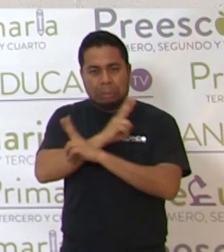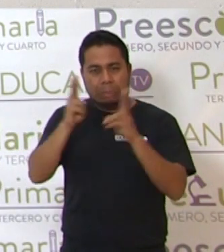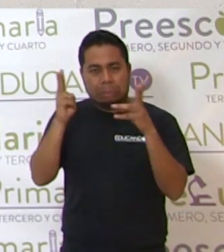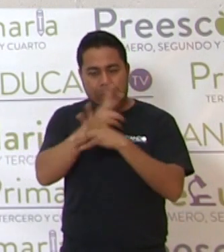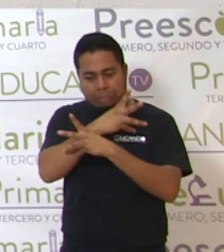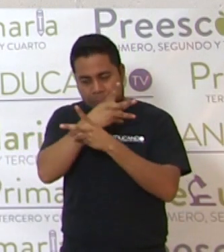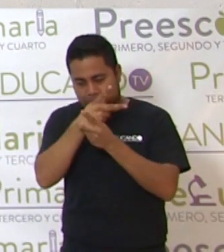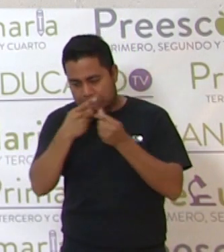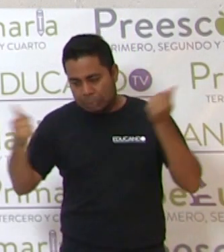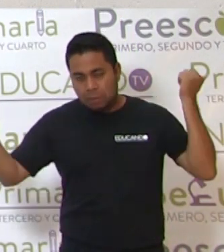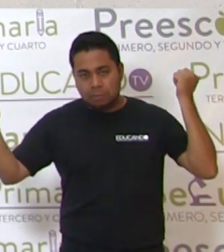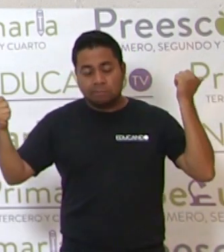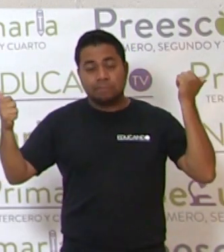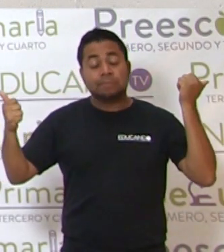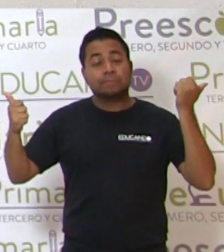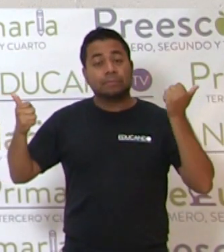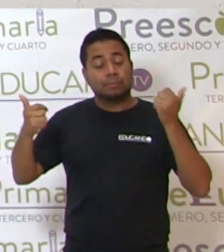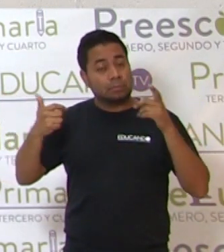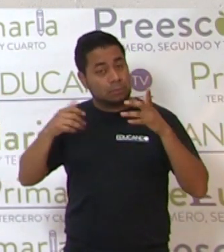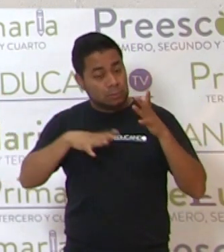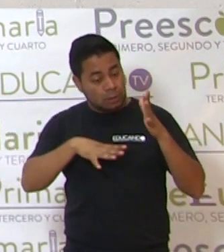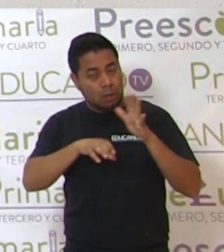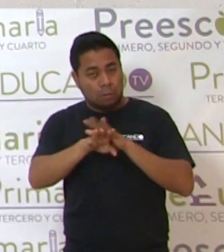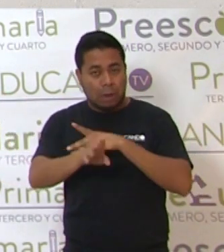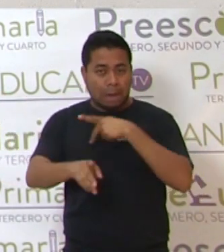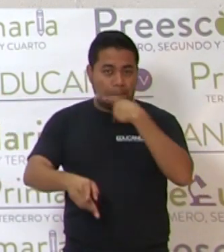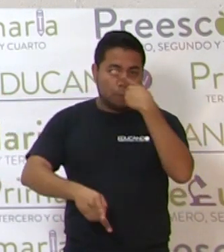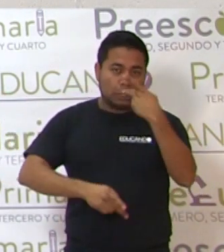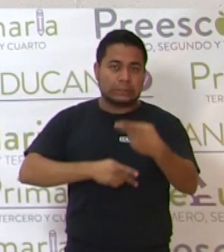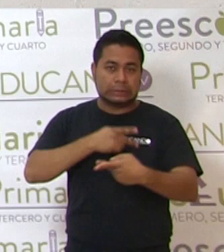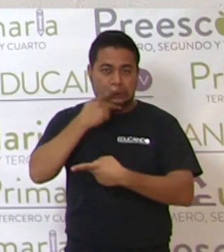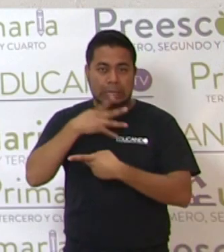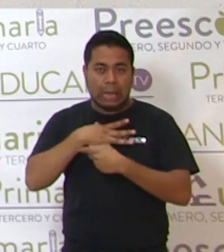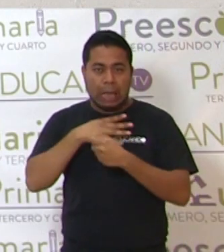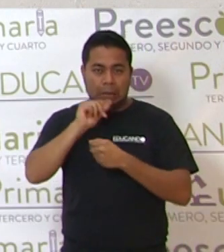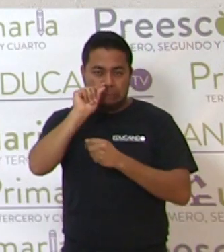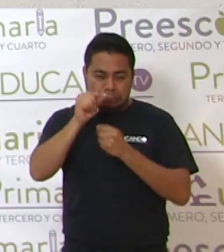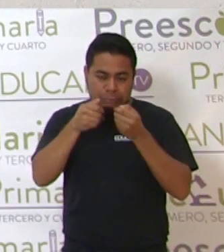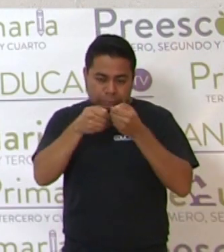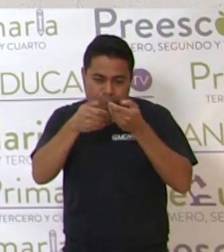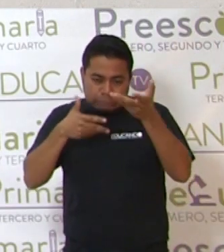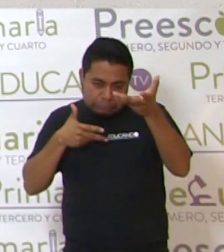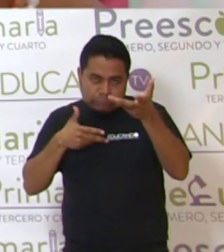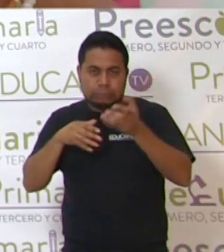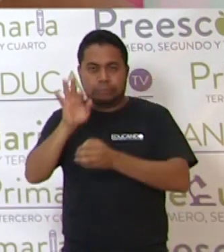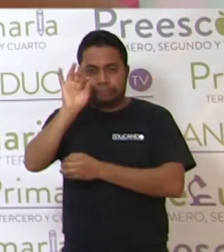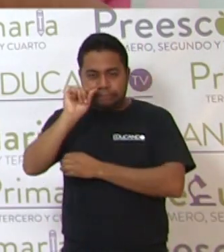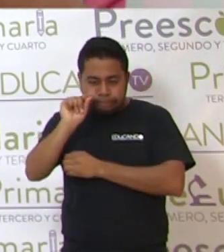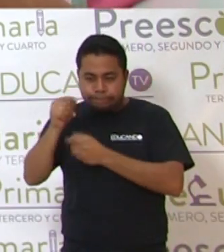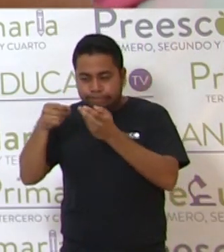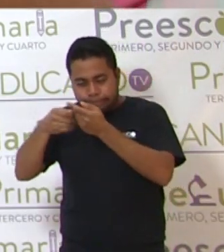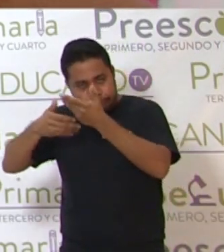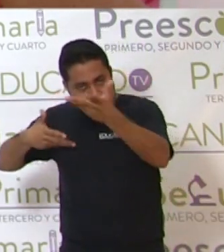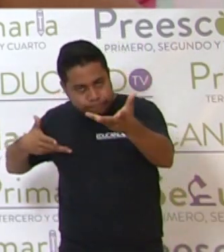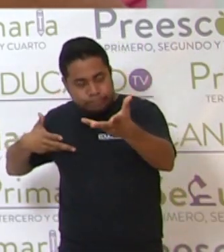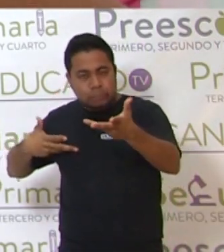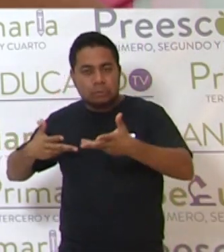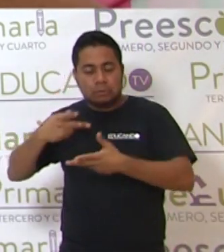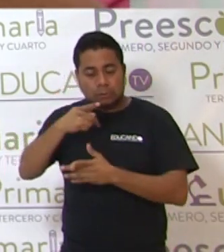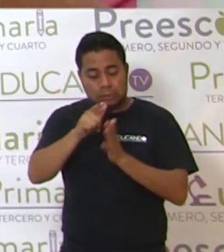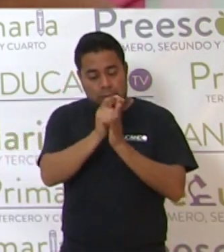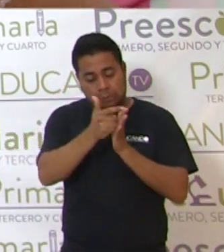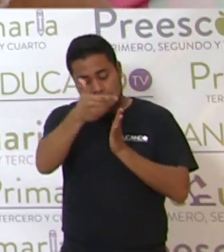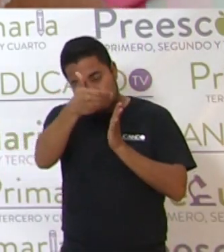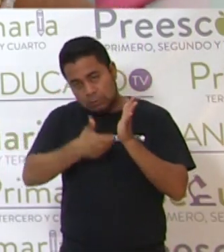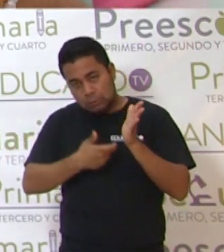También. Este tiene poesías un poquito más largas, más extensas. Y aquí este libro lo